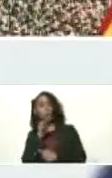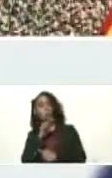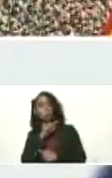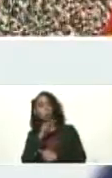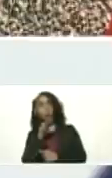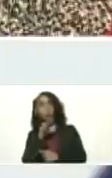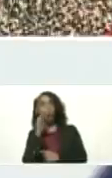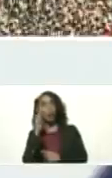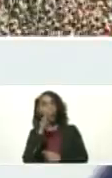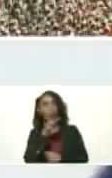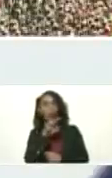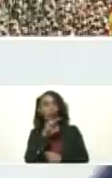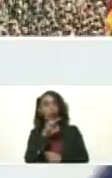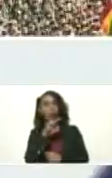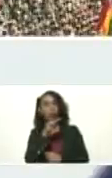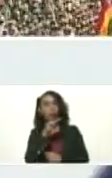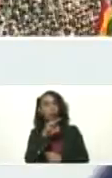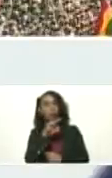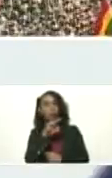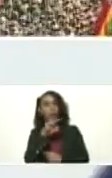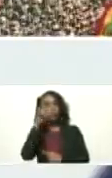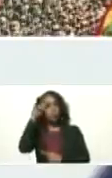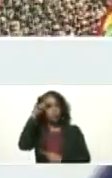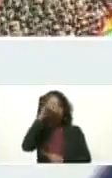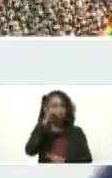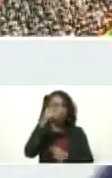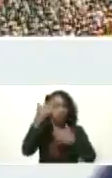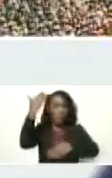que miraba los toros de la barrera,